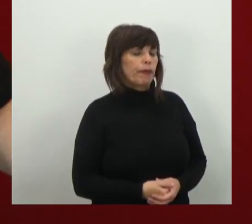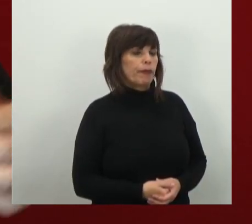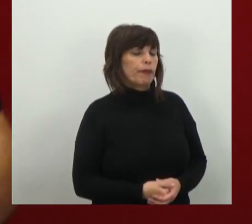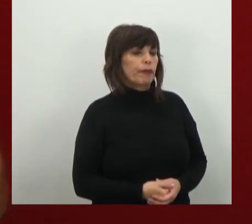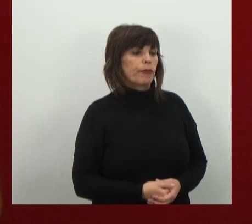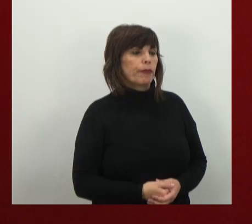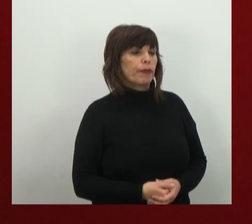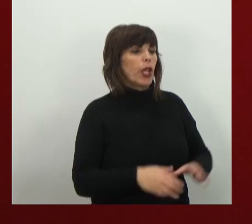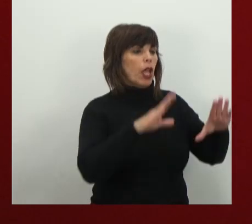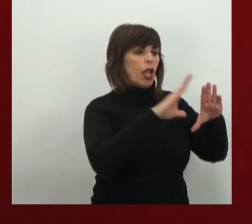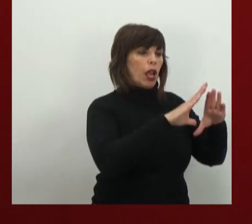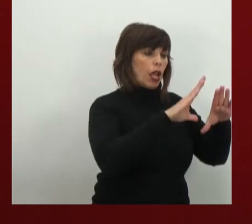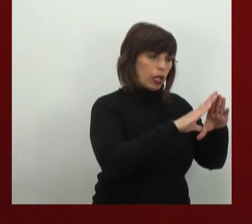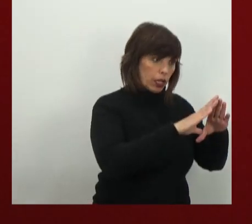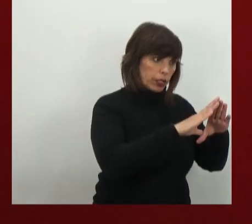tengo la iglesia,